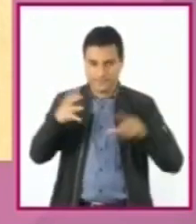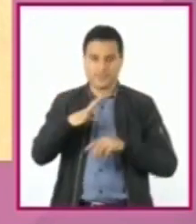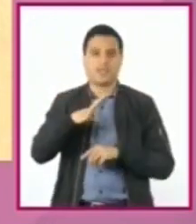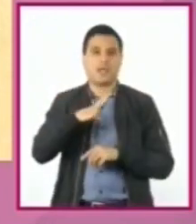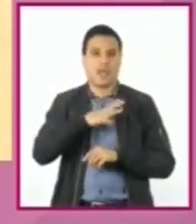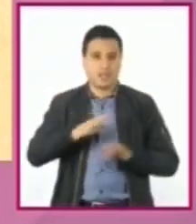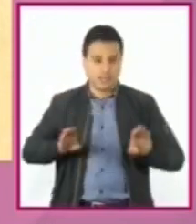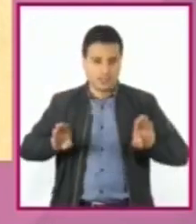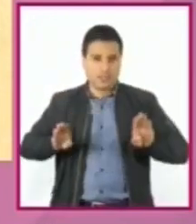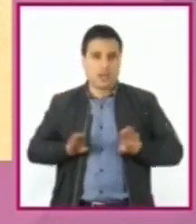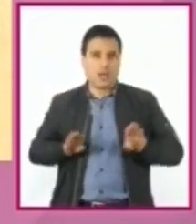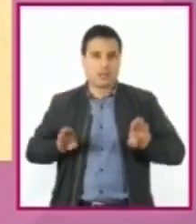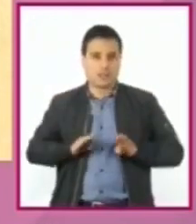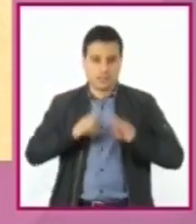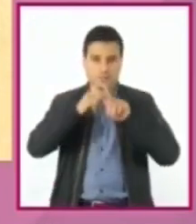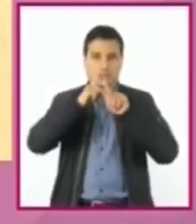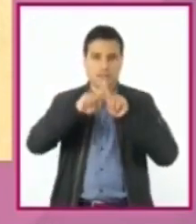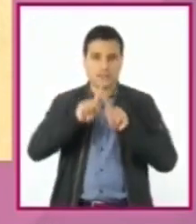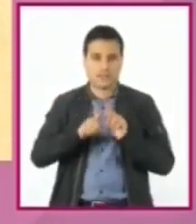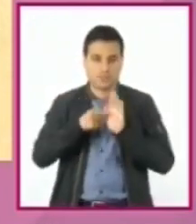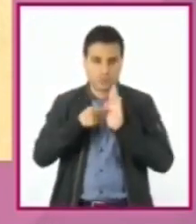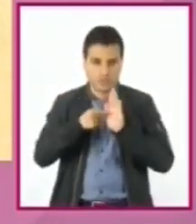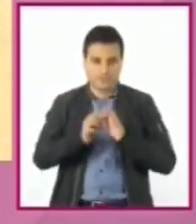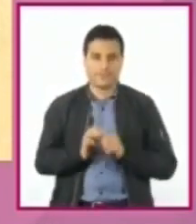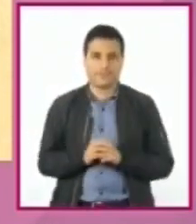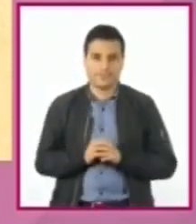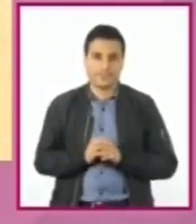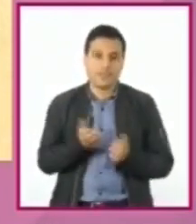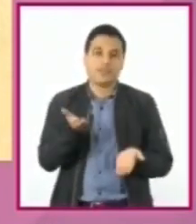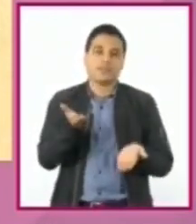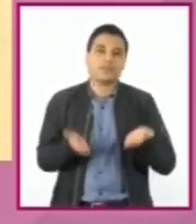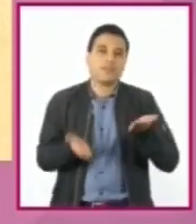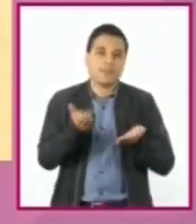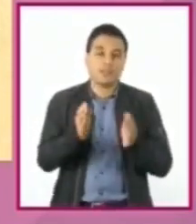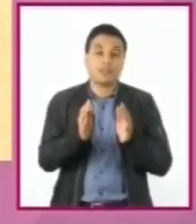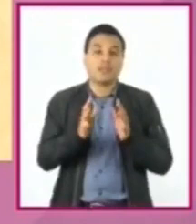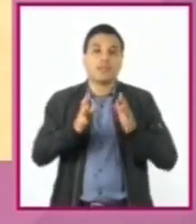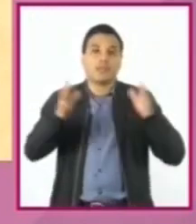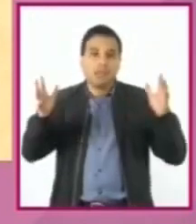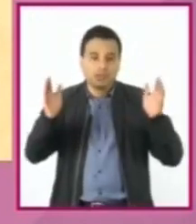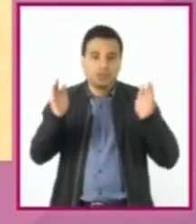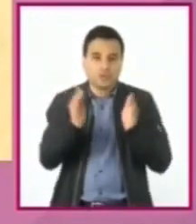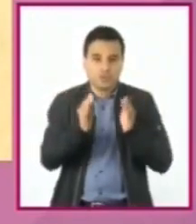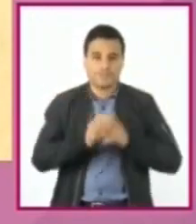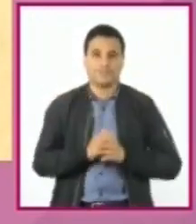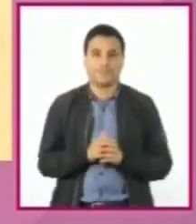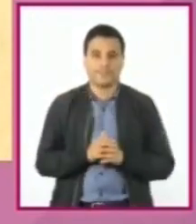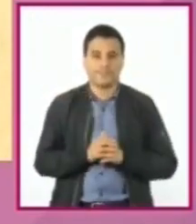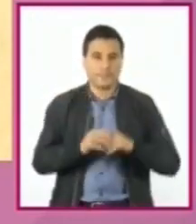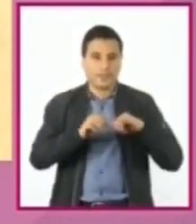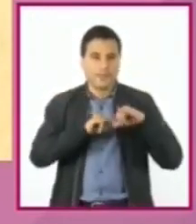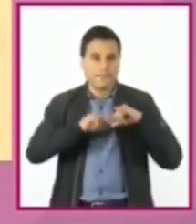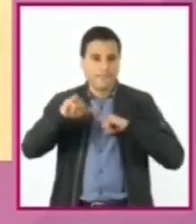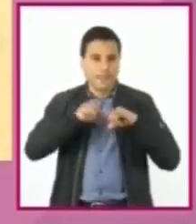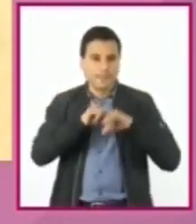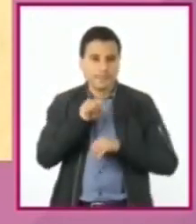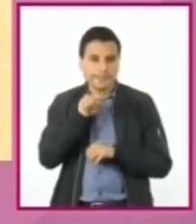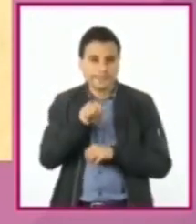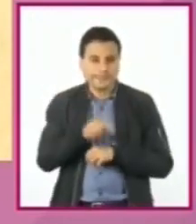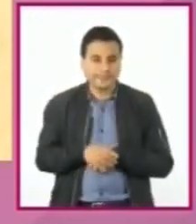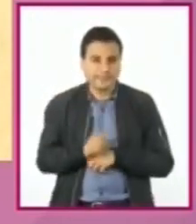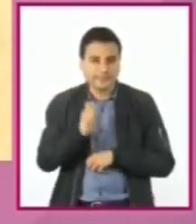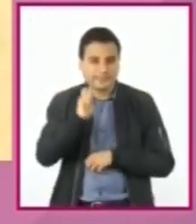de características concretas relativas a su tamaño y posición geográfica. Los mapas representan